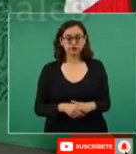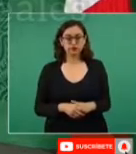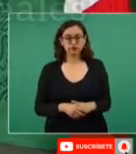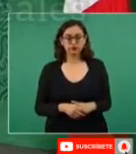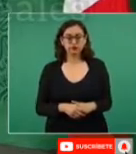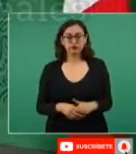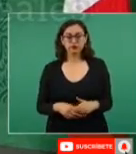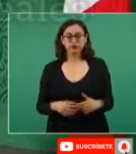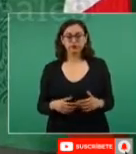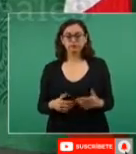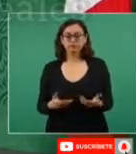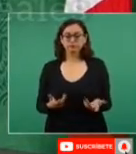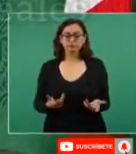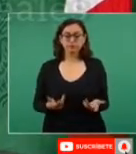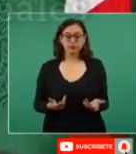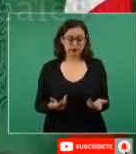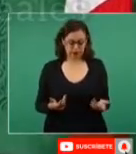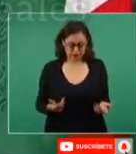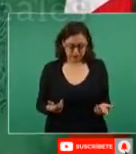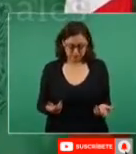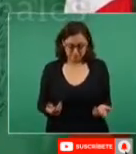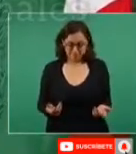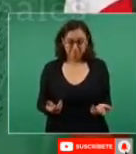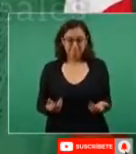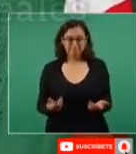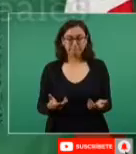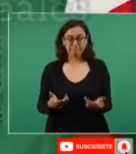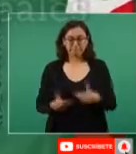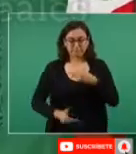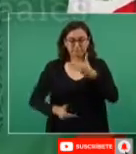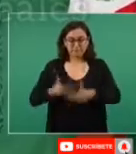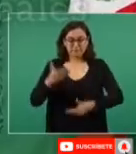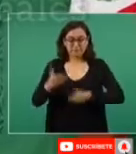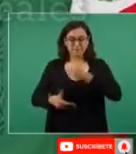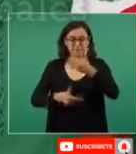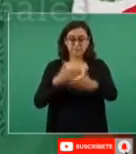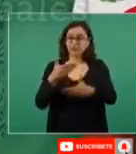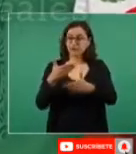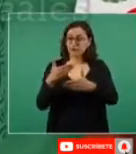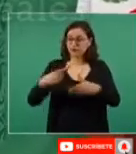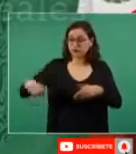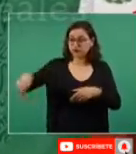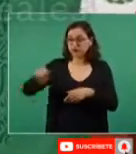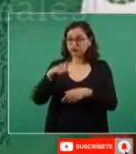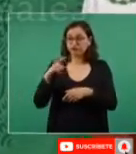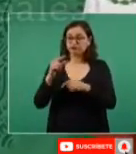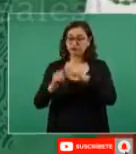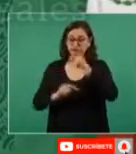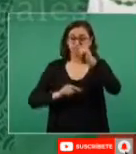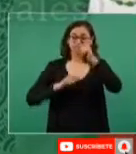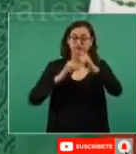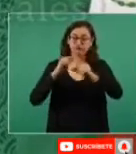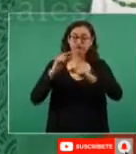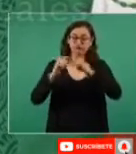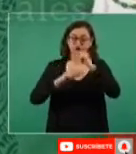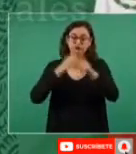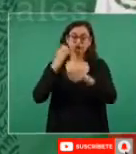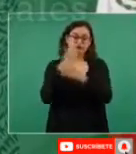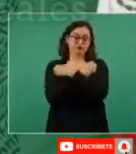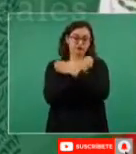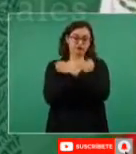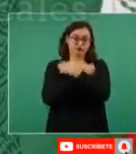de regresar a la normalidad en lo